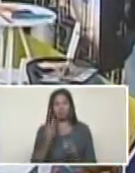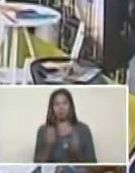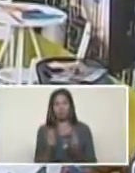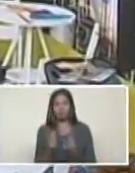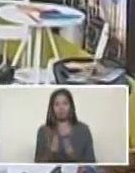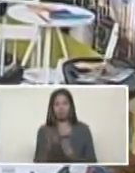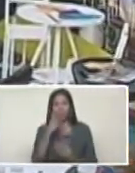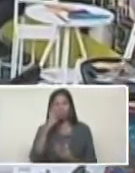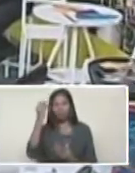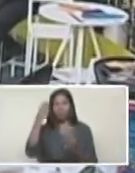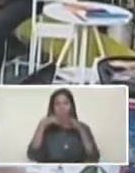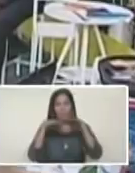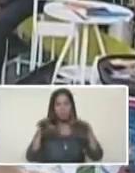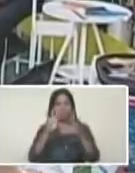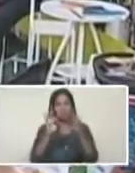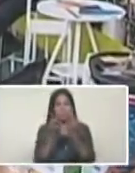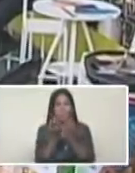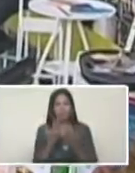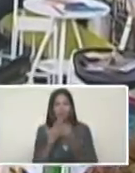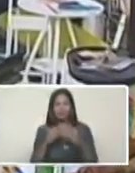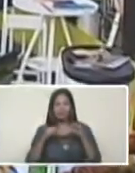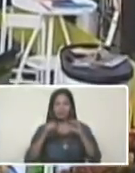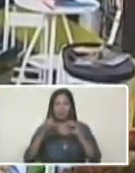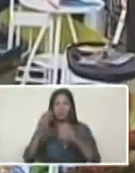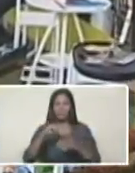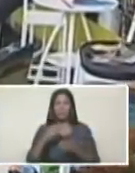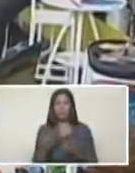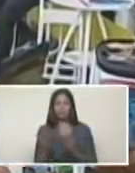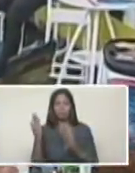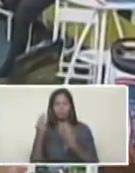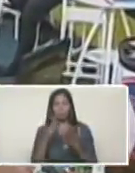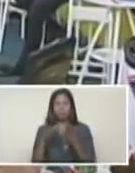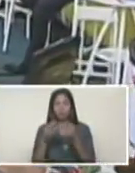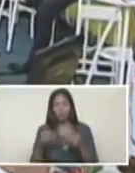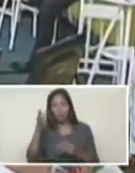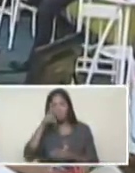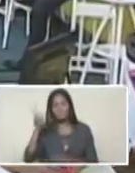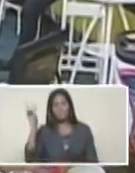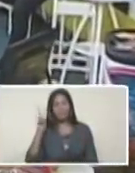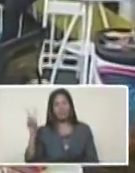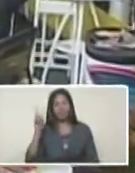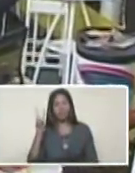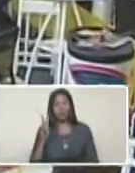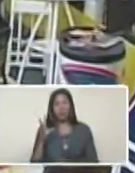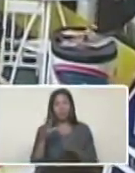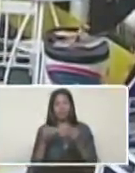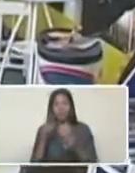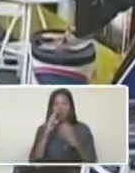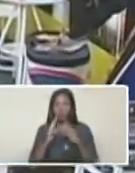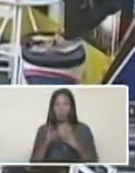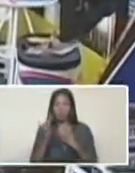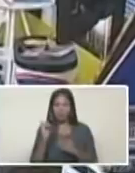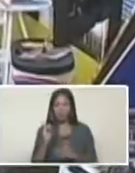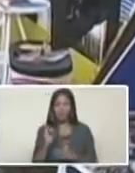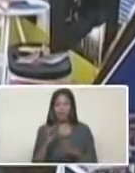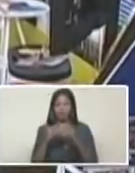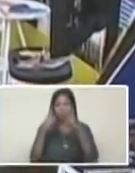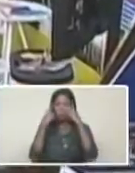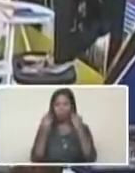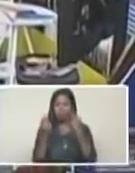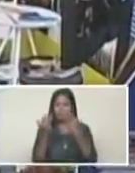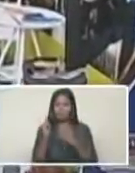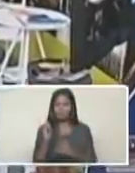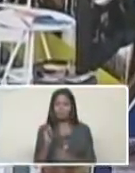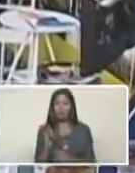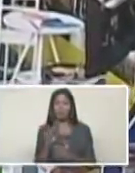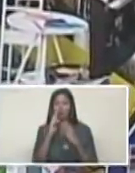Dios los bendiga a ustedes, a su familia. Gracias. Continuamos, por favor, mostrándole a Venezuela las respuestas, las capacidades,